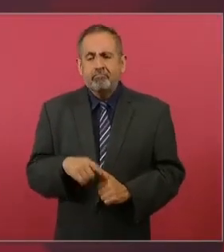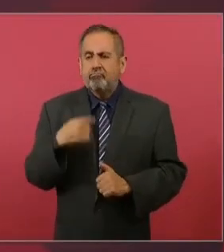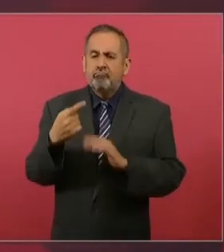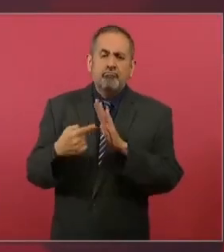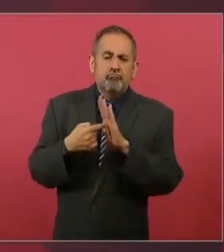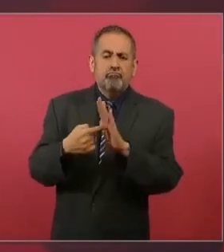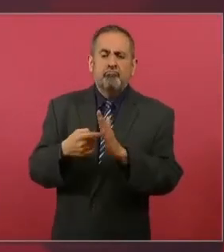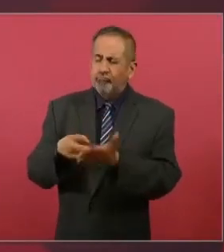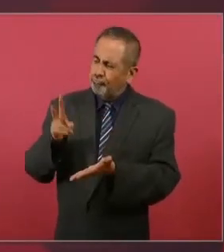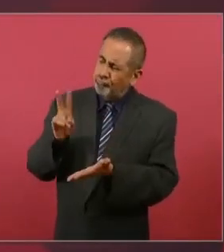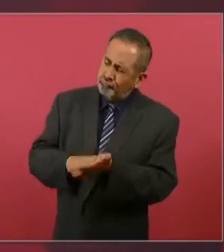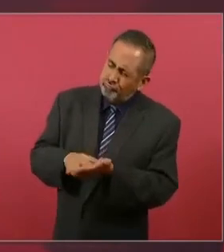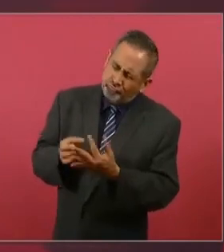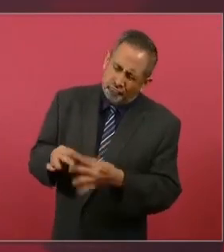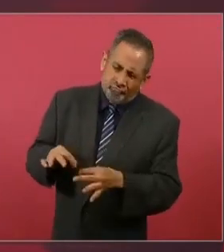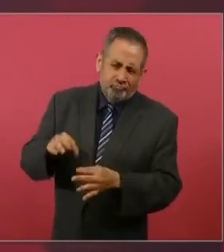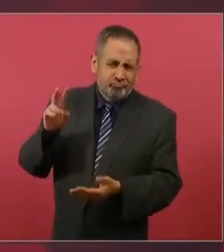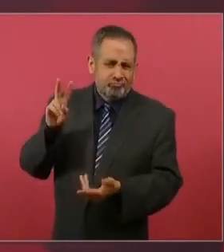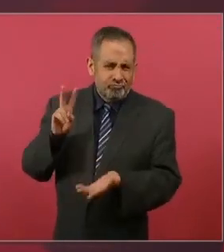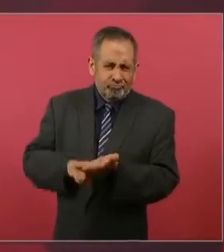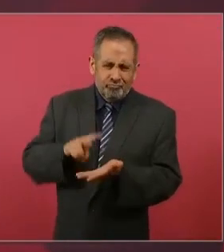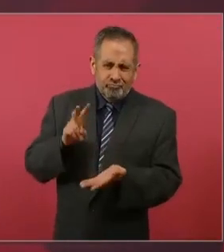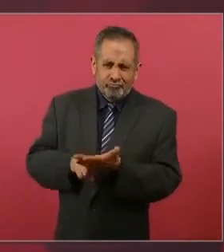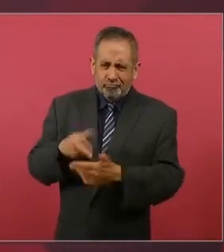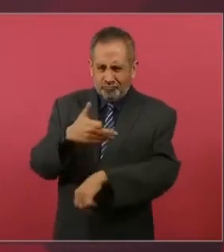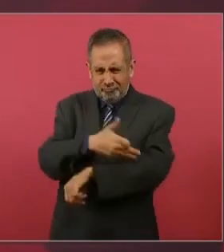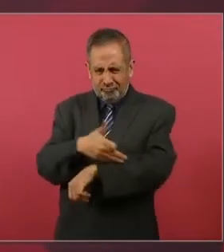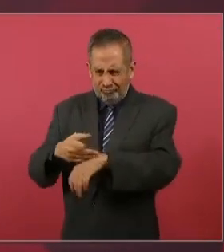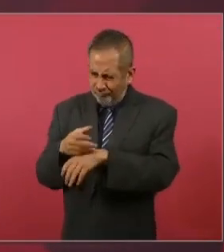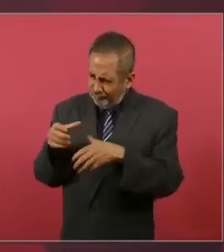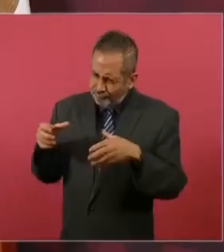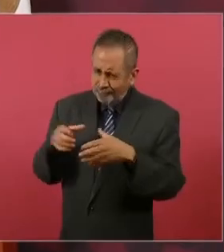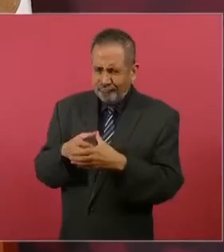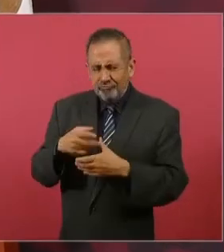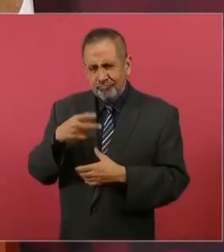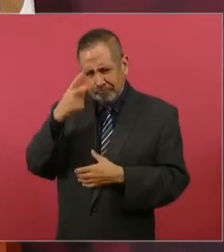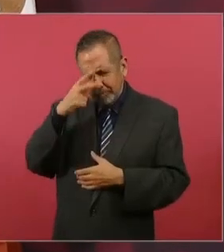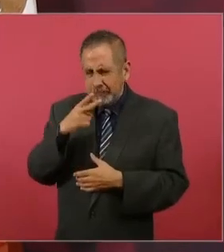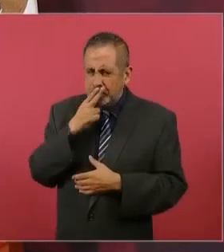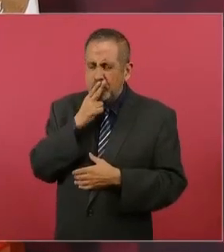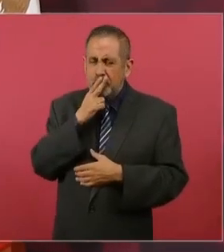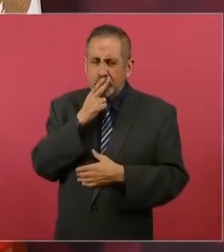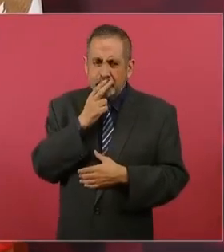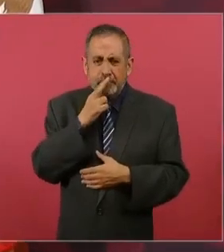dándole todo el valor que tiene la familia mexicana,